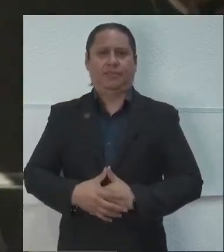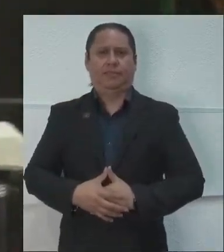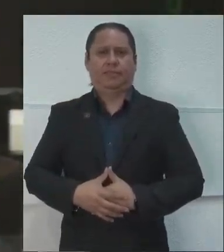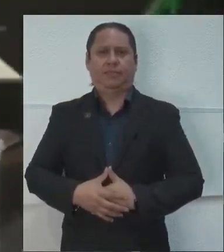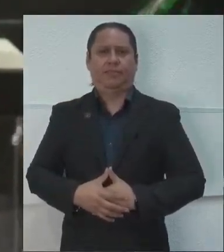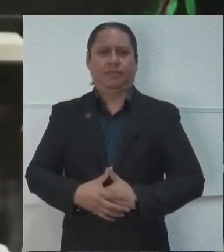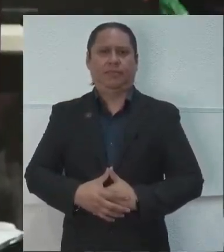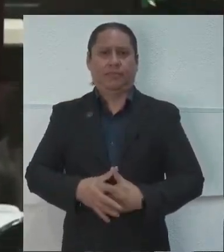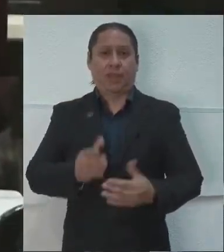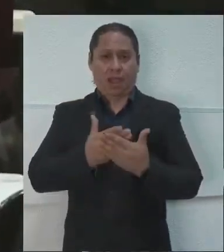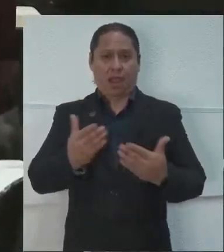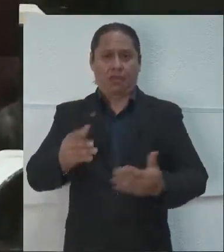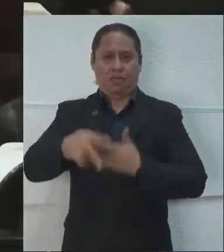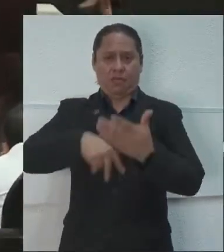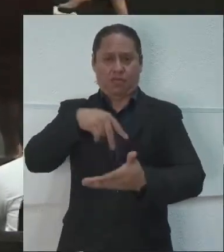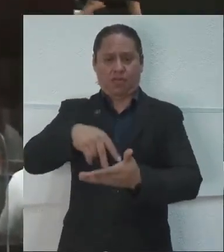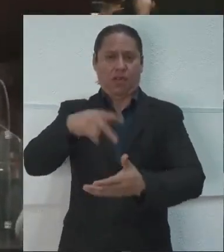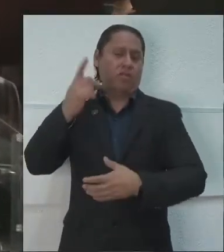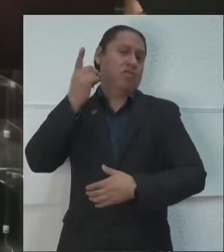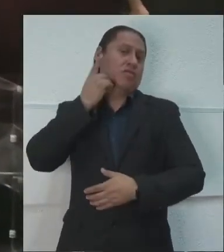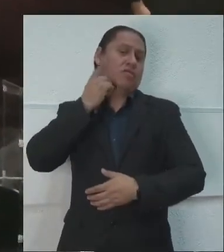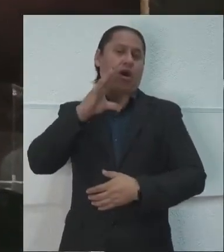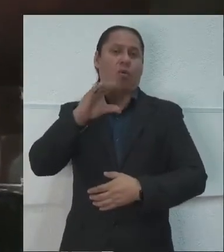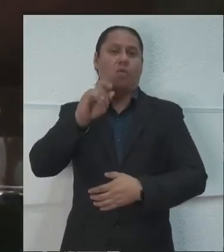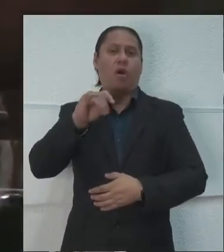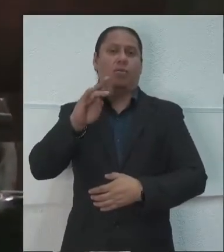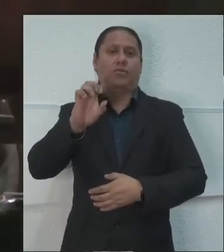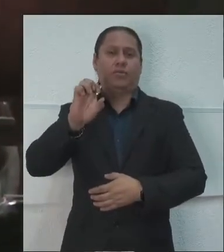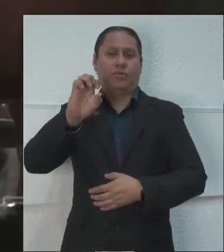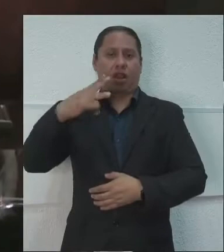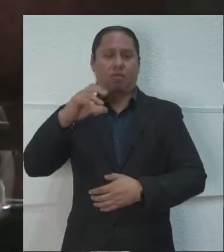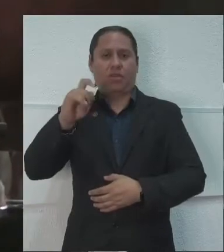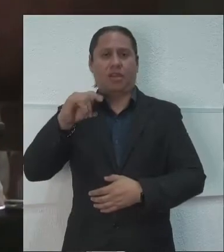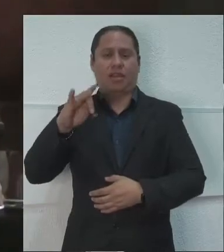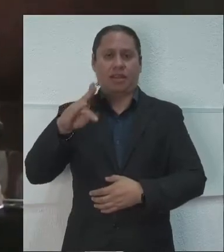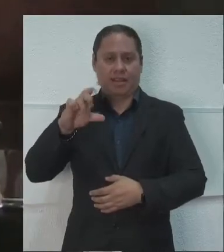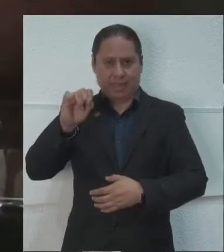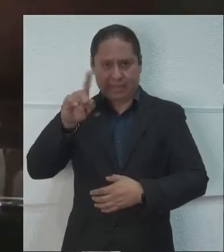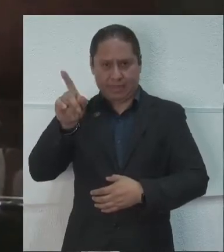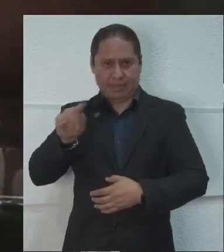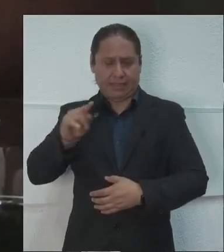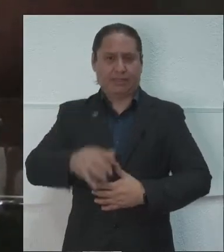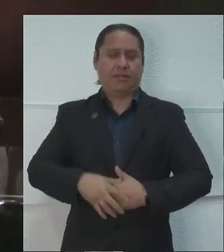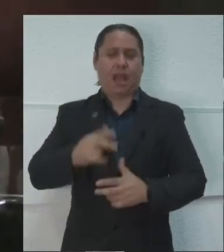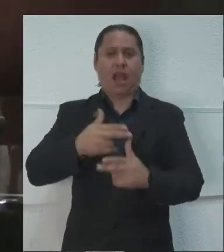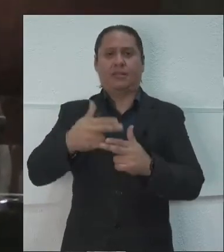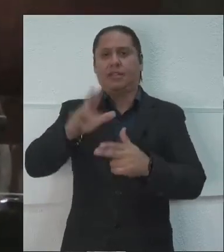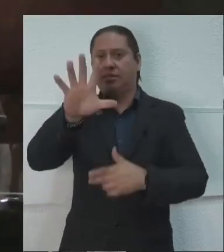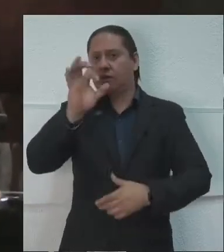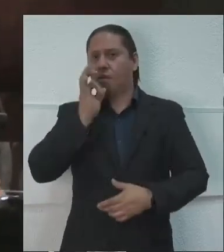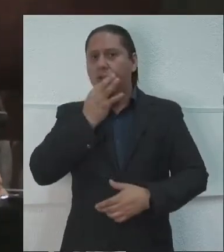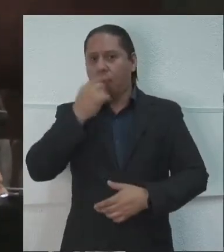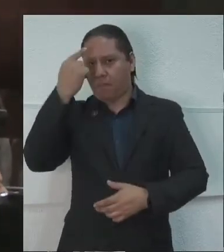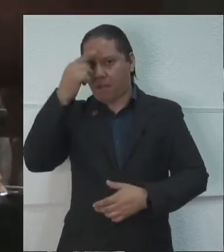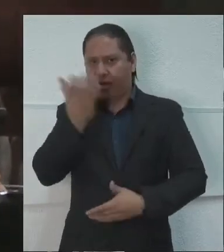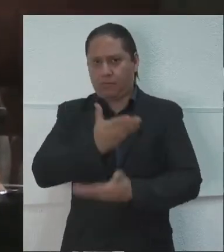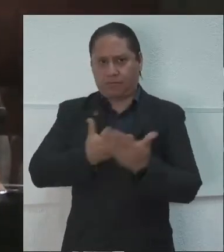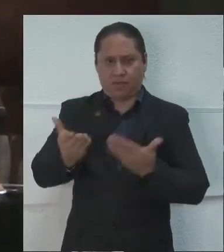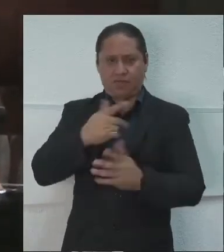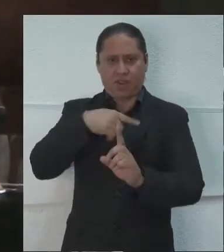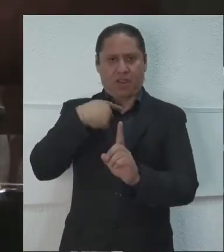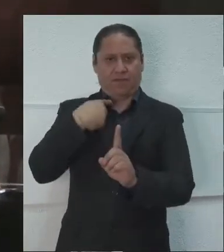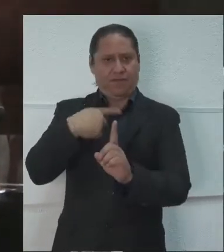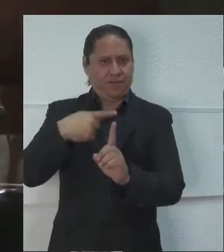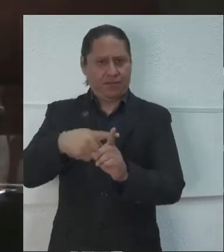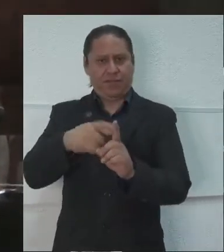Se concede el uso de la palabra al diputado Cuauhtémoc Manuel Hernández Gómez hasta por 5 minutos para argumentar a favor